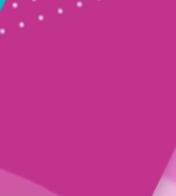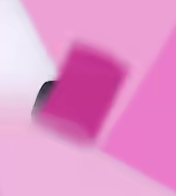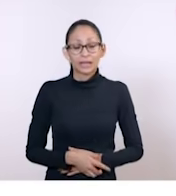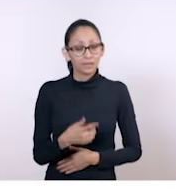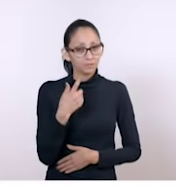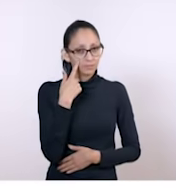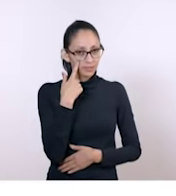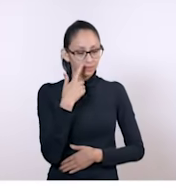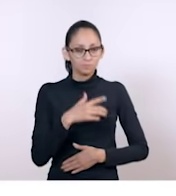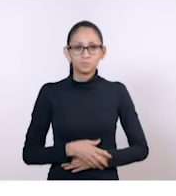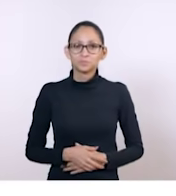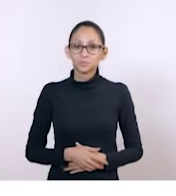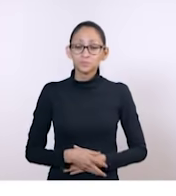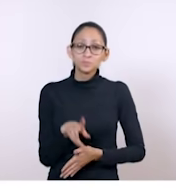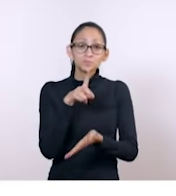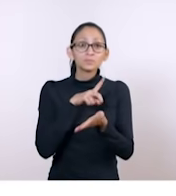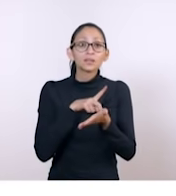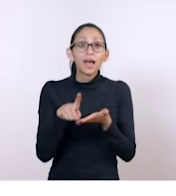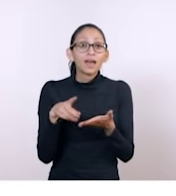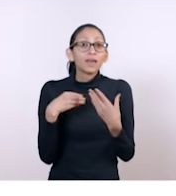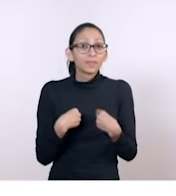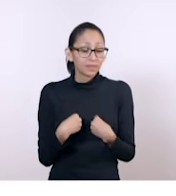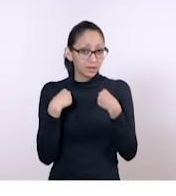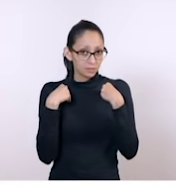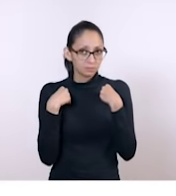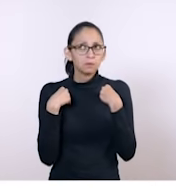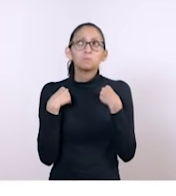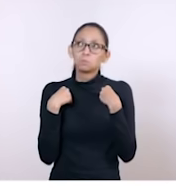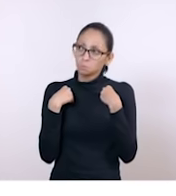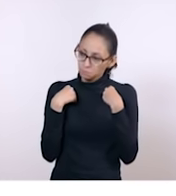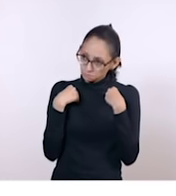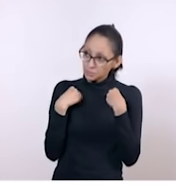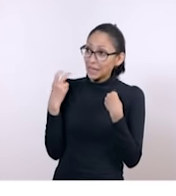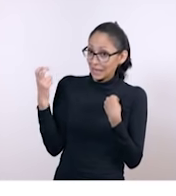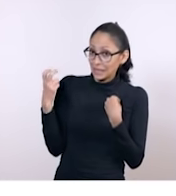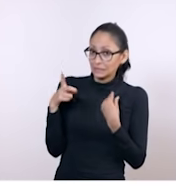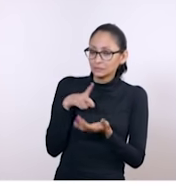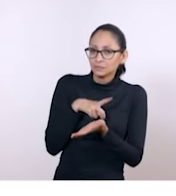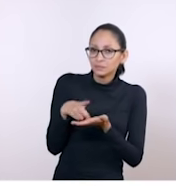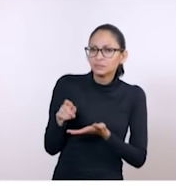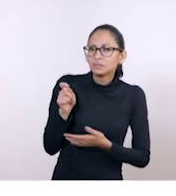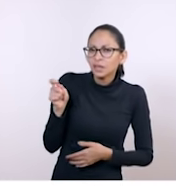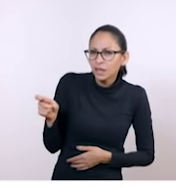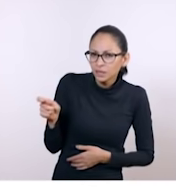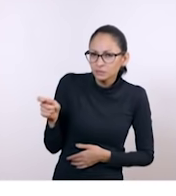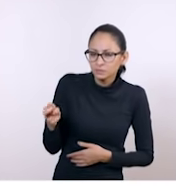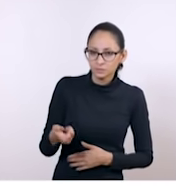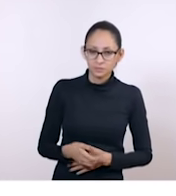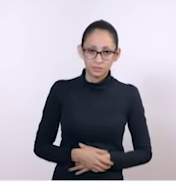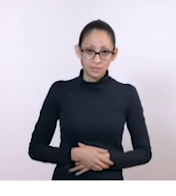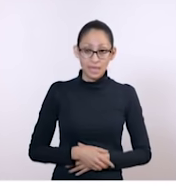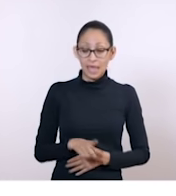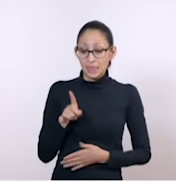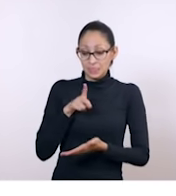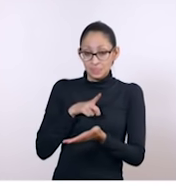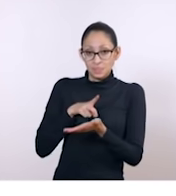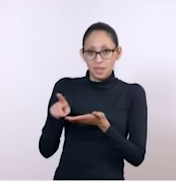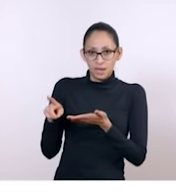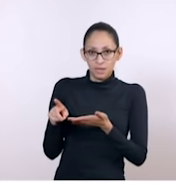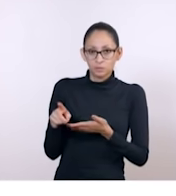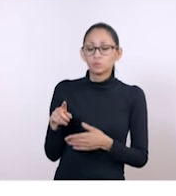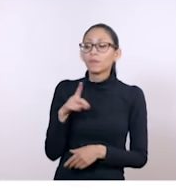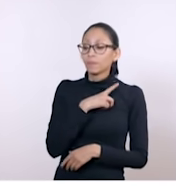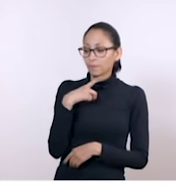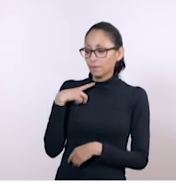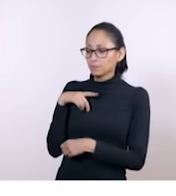consisten? Muy bien. El derecho a la vida. Ok, pues ese derecho quiere decir que es un derecho a